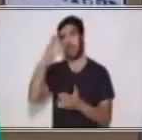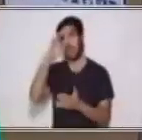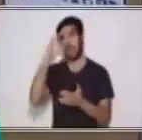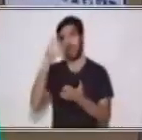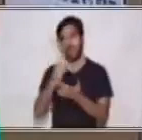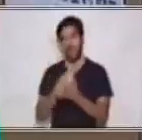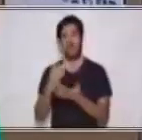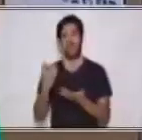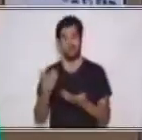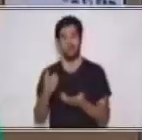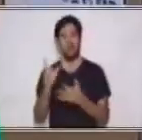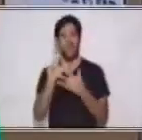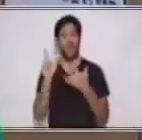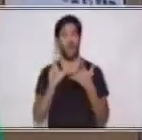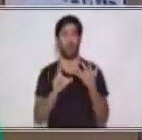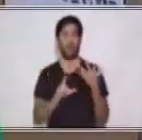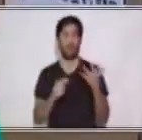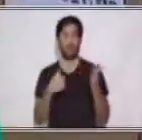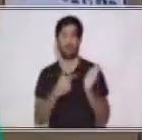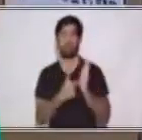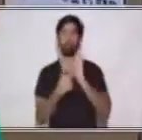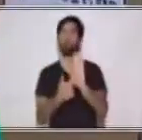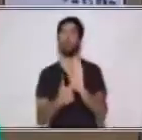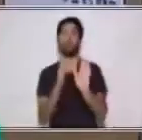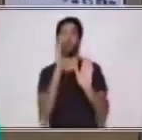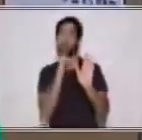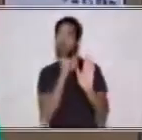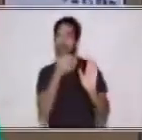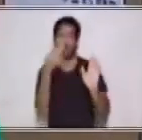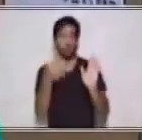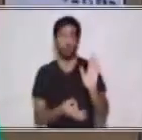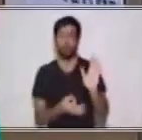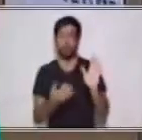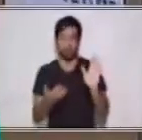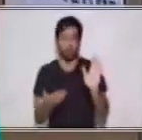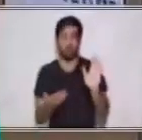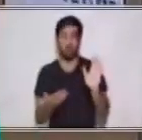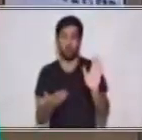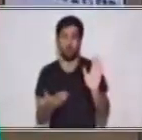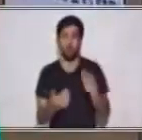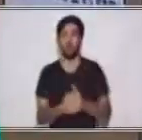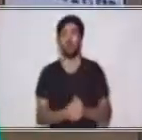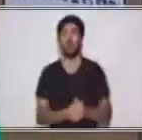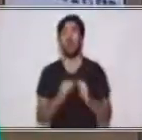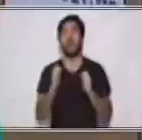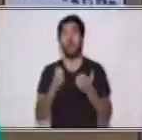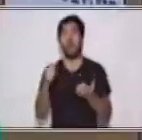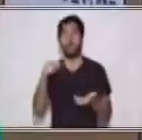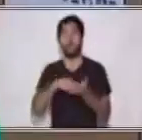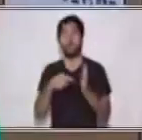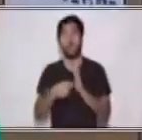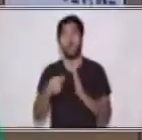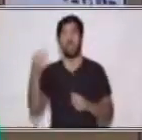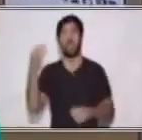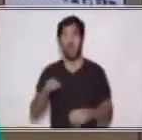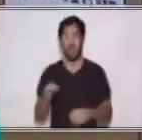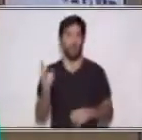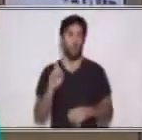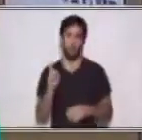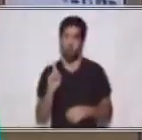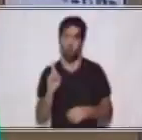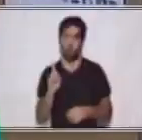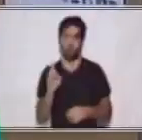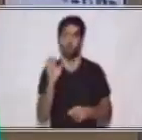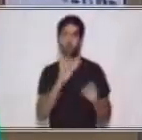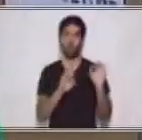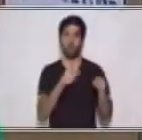decir, hechos no comprobables o sucesos imaginados, pero como te indiqué, no por eso quiere decir que sean falsos o que no sean